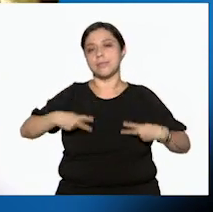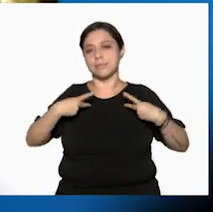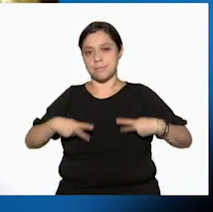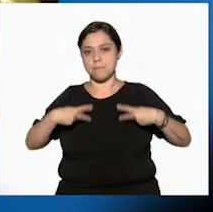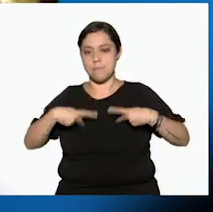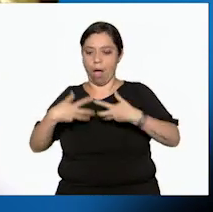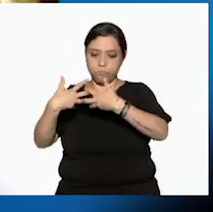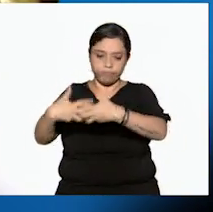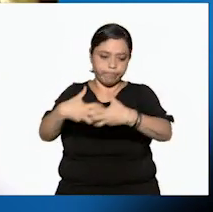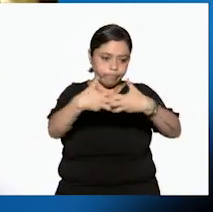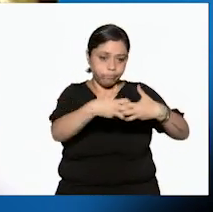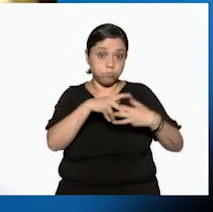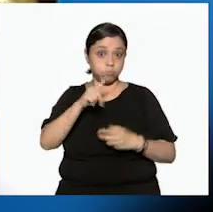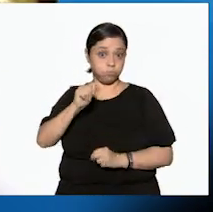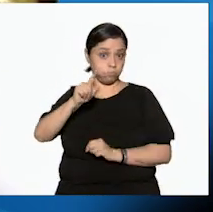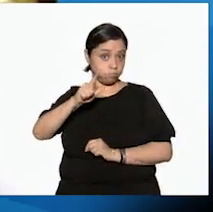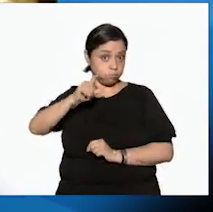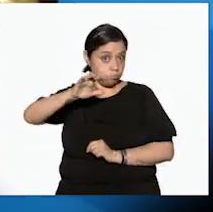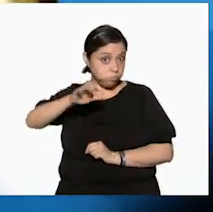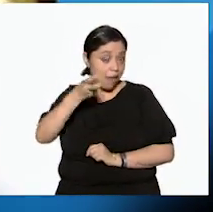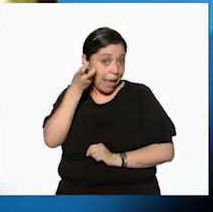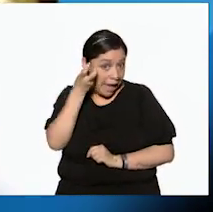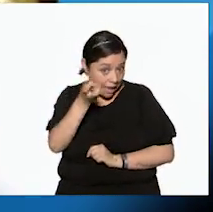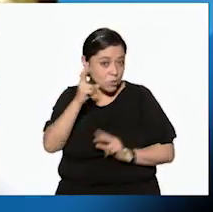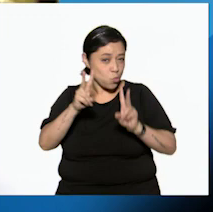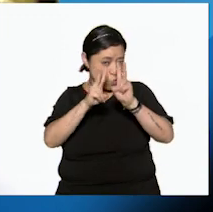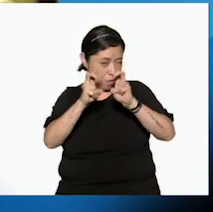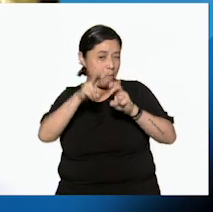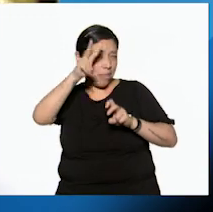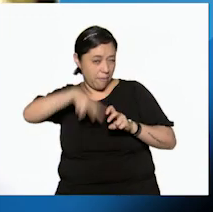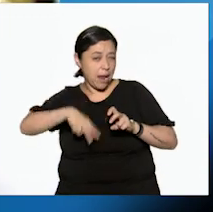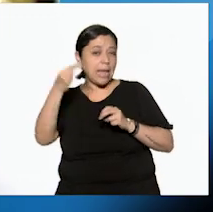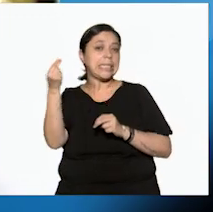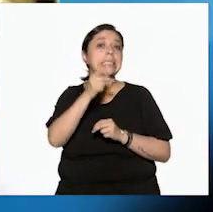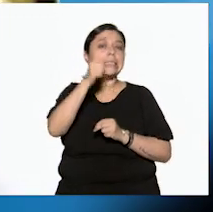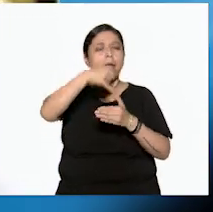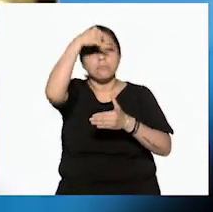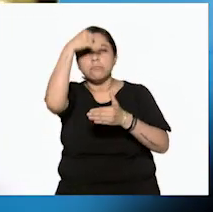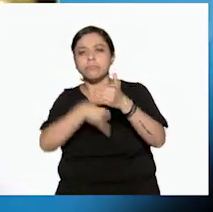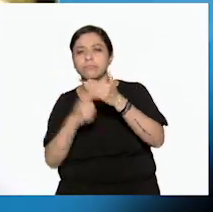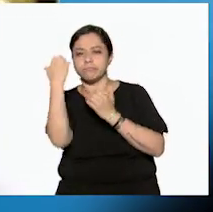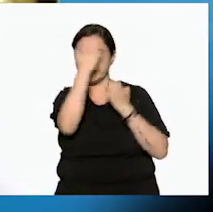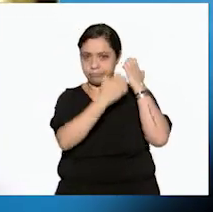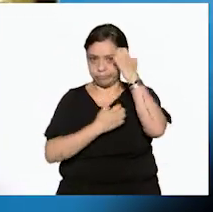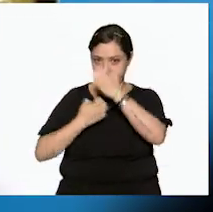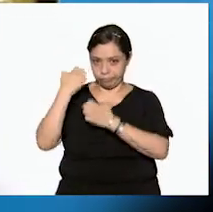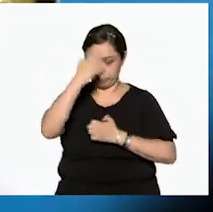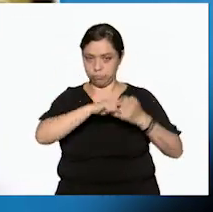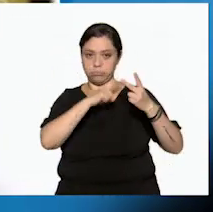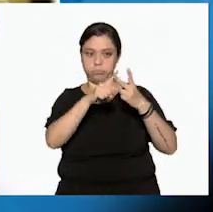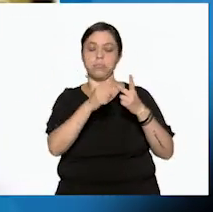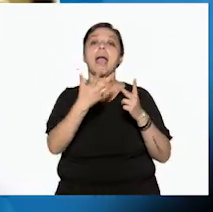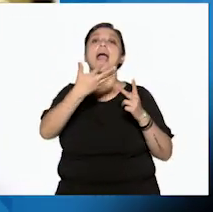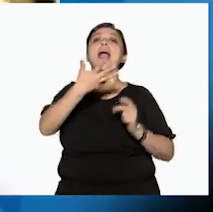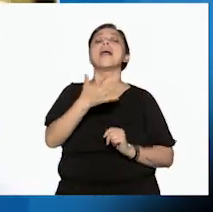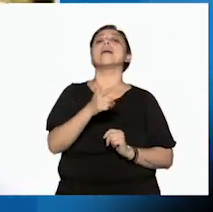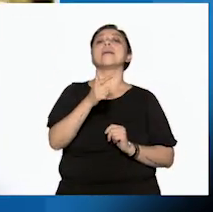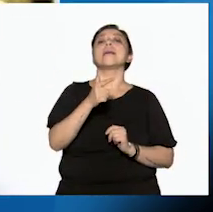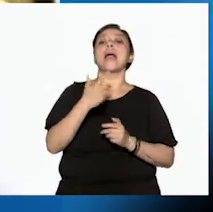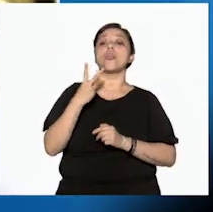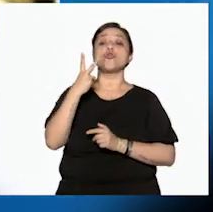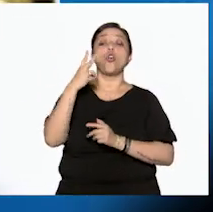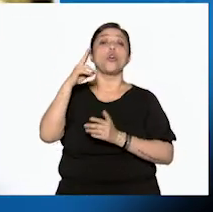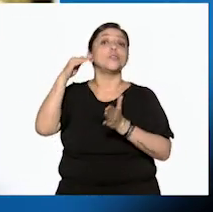el Tratado de Libre Comercio es un tema que demanda un análisis profundo. La siguiente posición es ocupada por un suceso del año